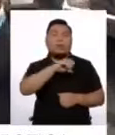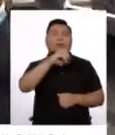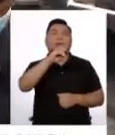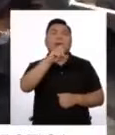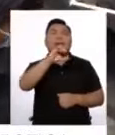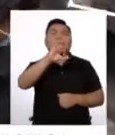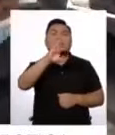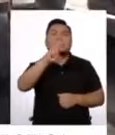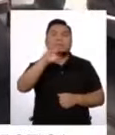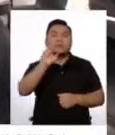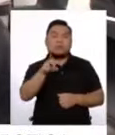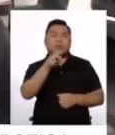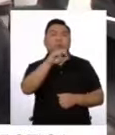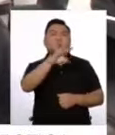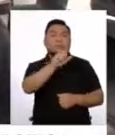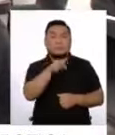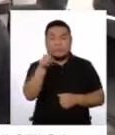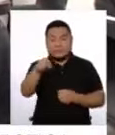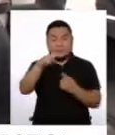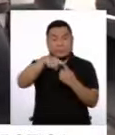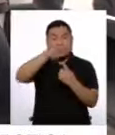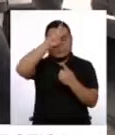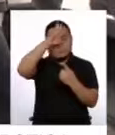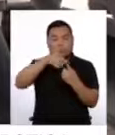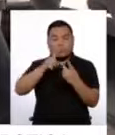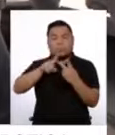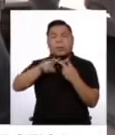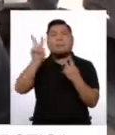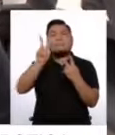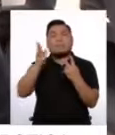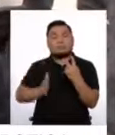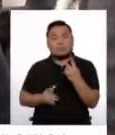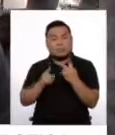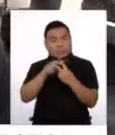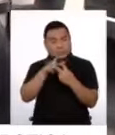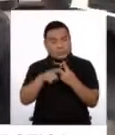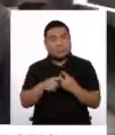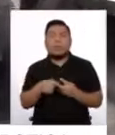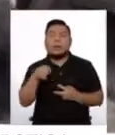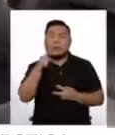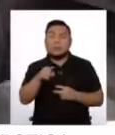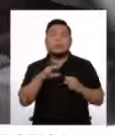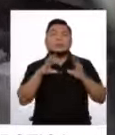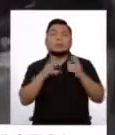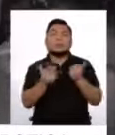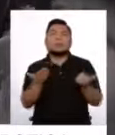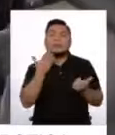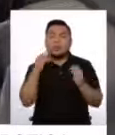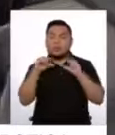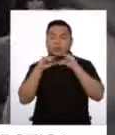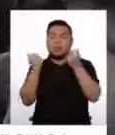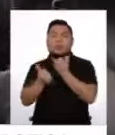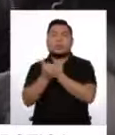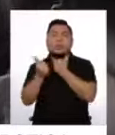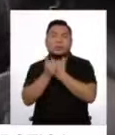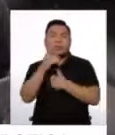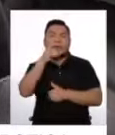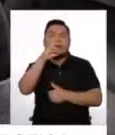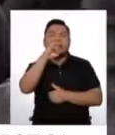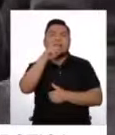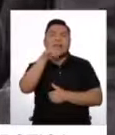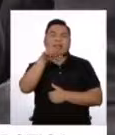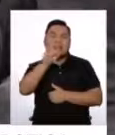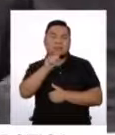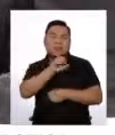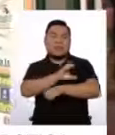Bedoya Navarro, este último de nacionalidad venezolana. Los delincuentes pertenecerían a la banda Las Hienas de